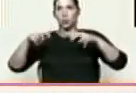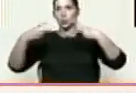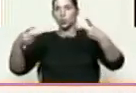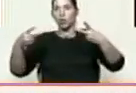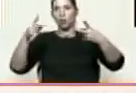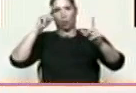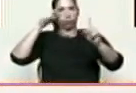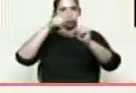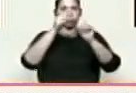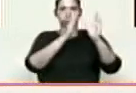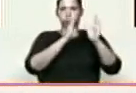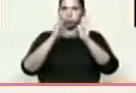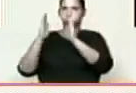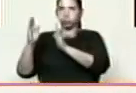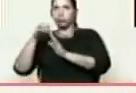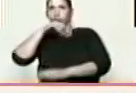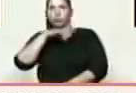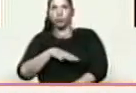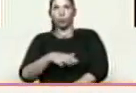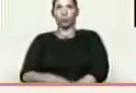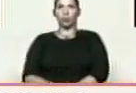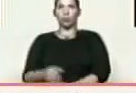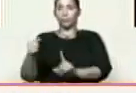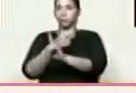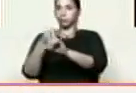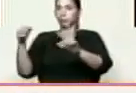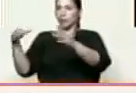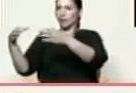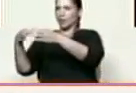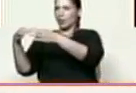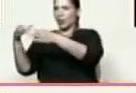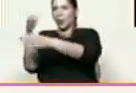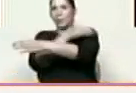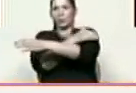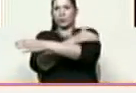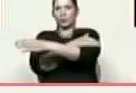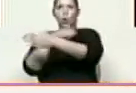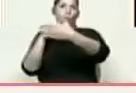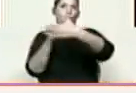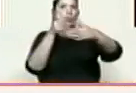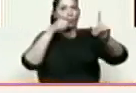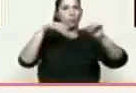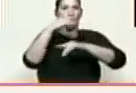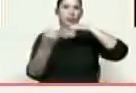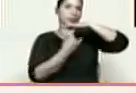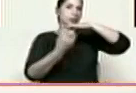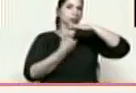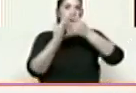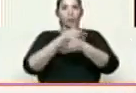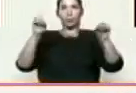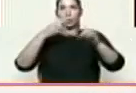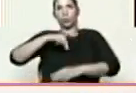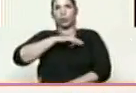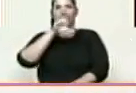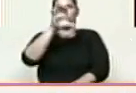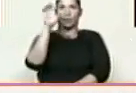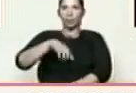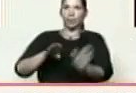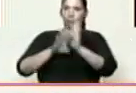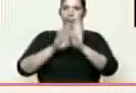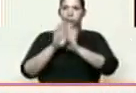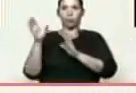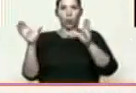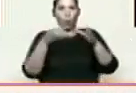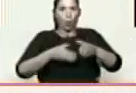histórico que detuviese la ola de violencia fascista contra el pueblo y las instituciones democráticas de nuestra nación, así como el desarrollo de un conjunto